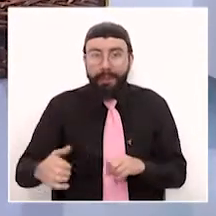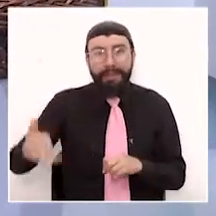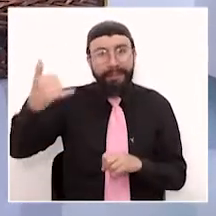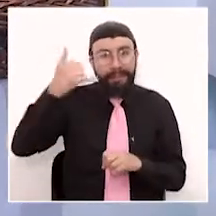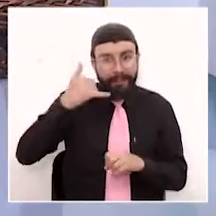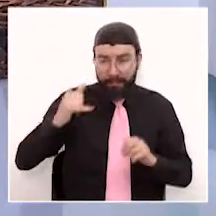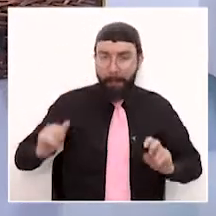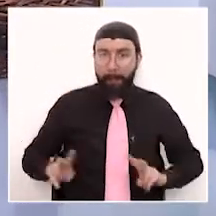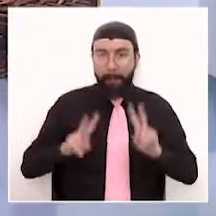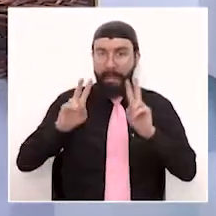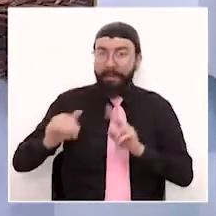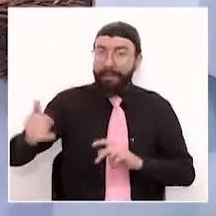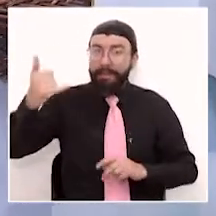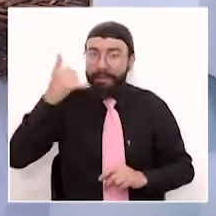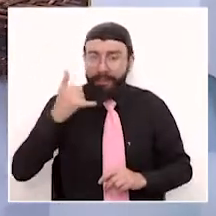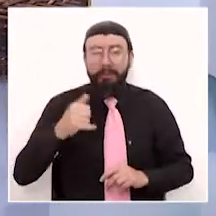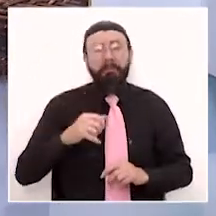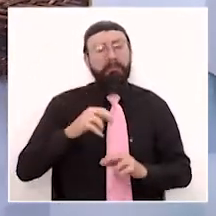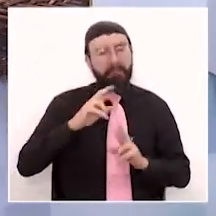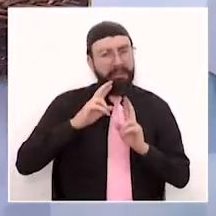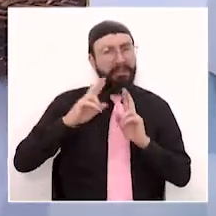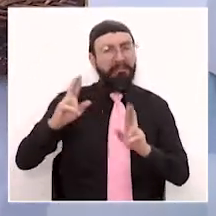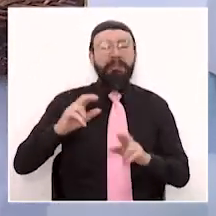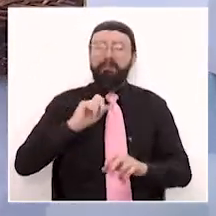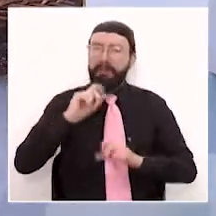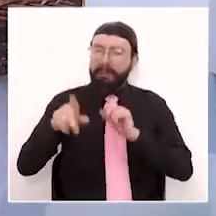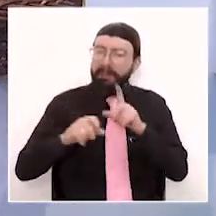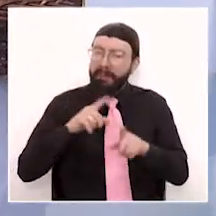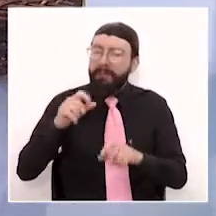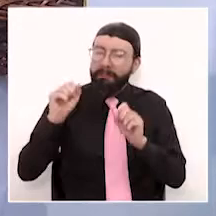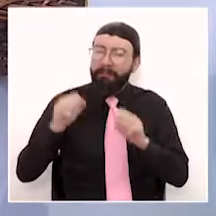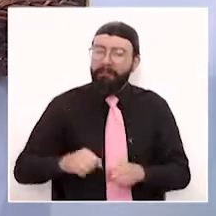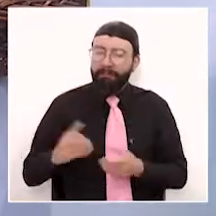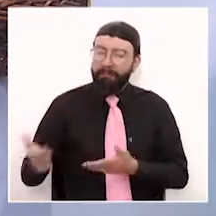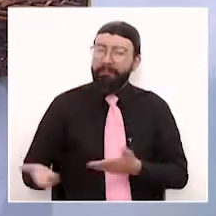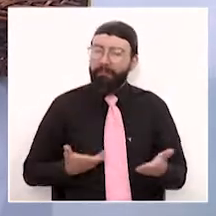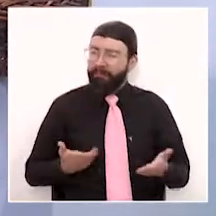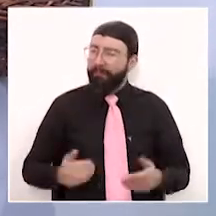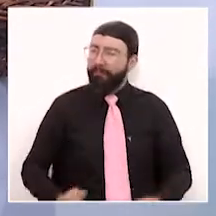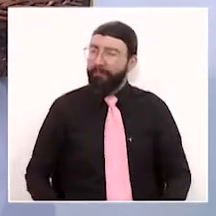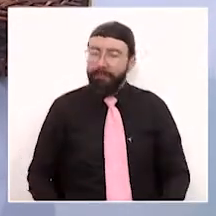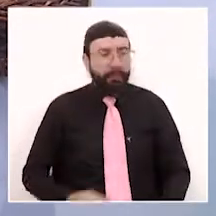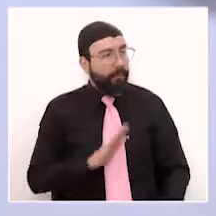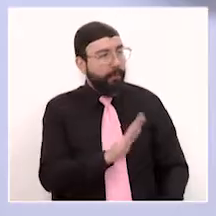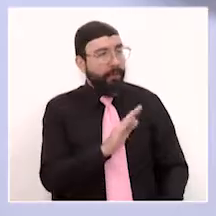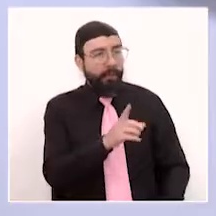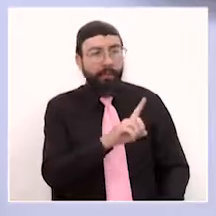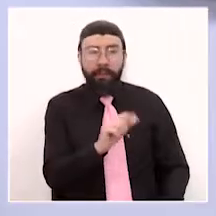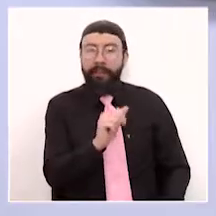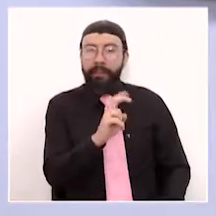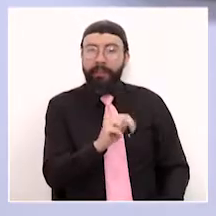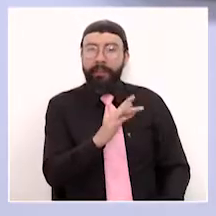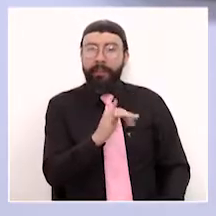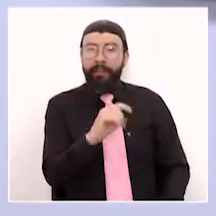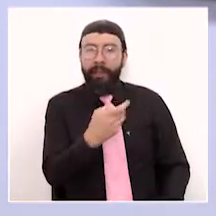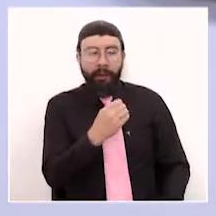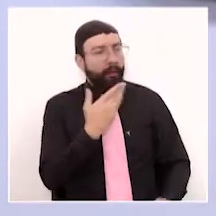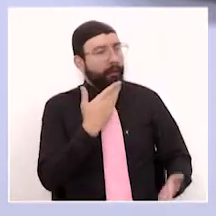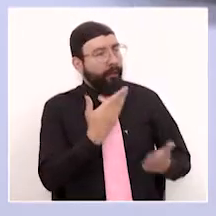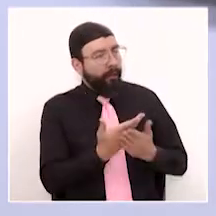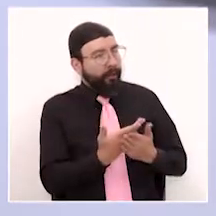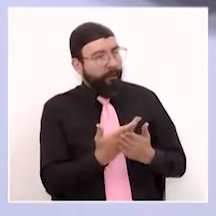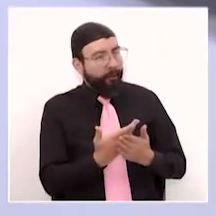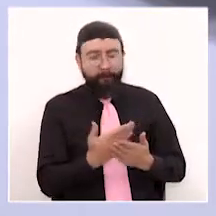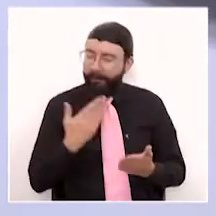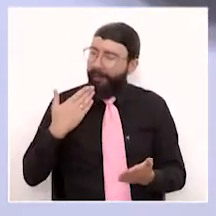todas esas preguntas, hacerlo por Facebook Live. Bienvenida, Manuela. Gracias, Santiago. Qué bueno que estés aquí con nosotros